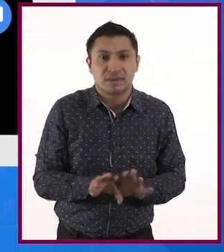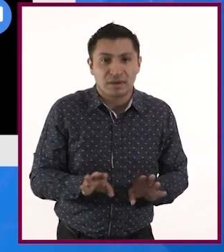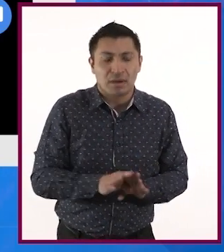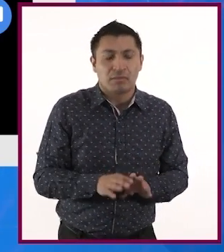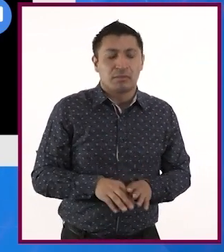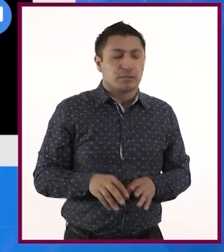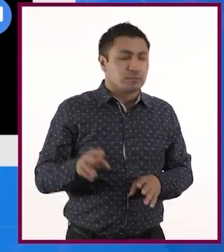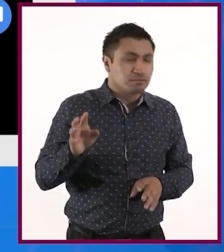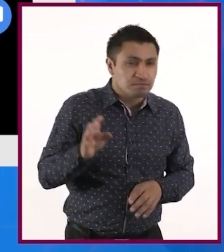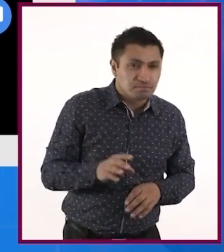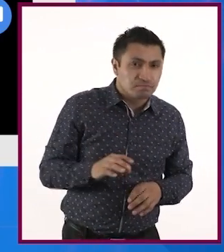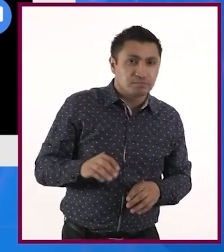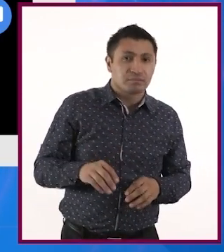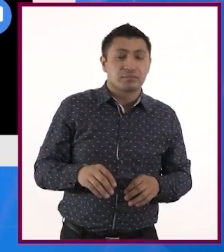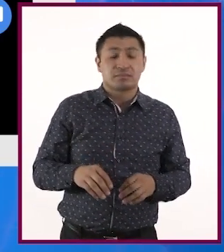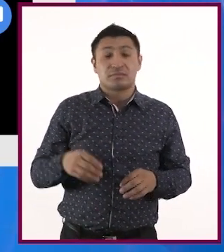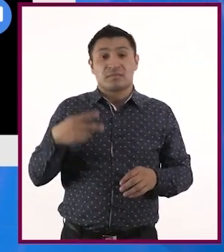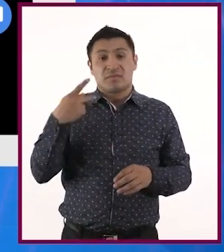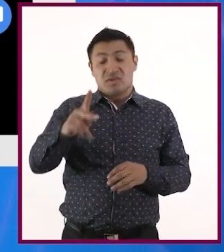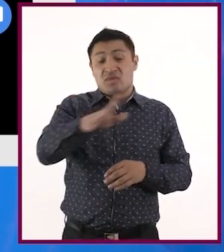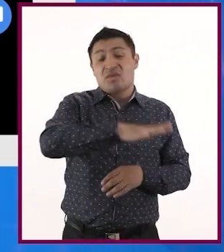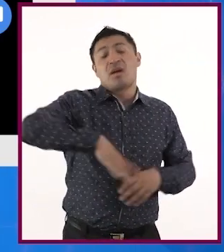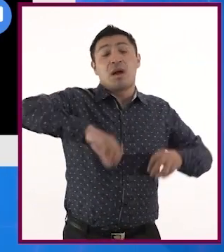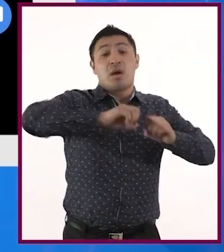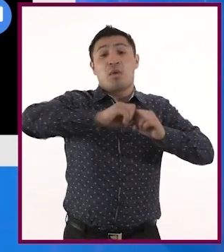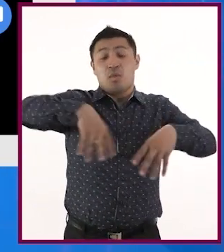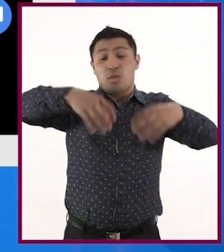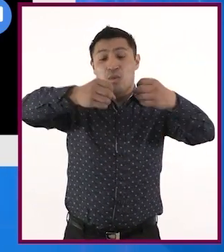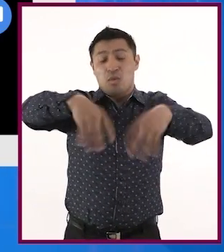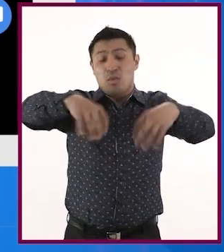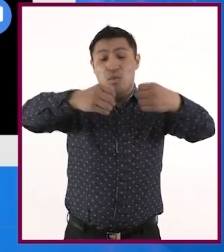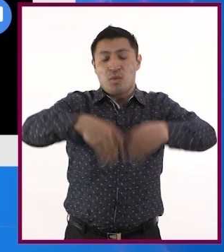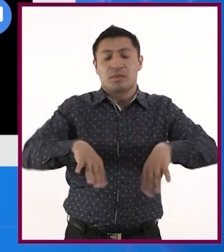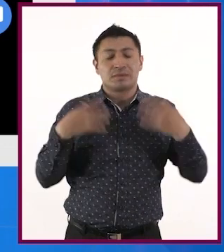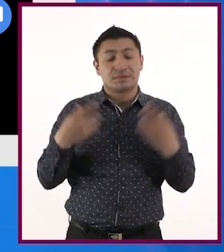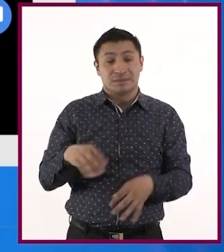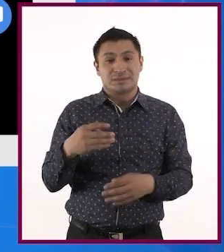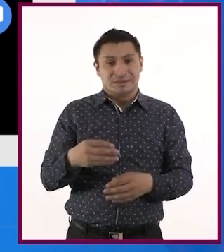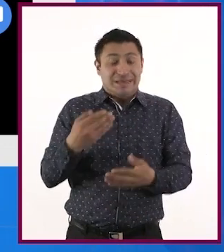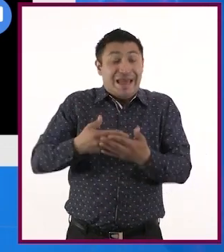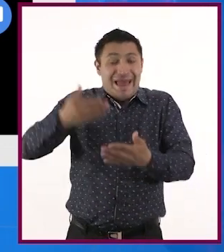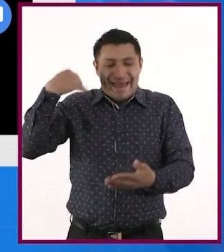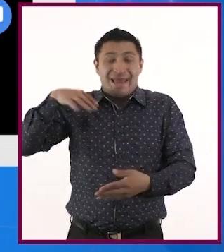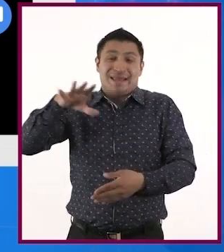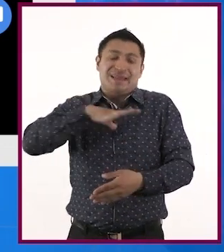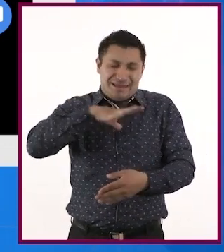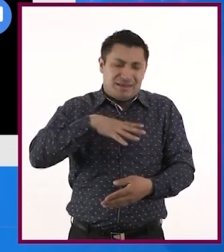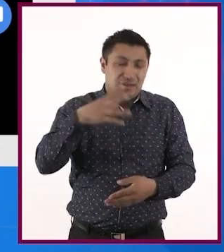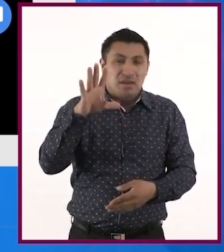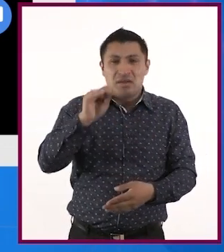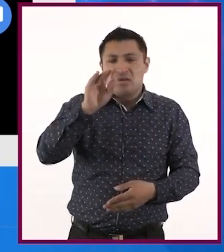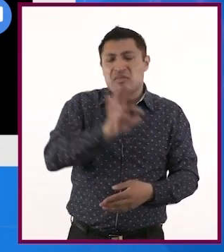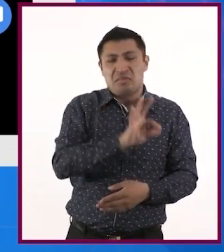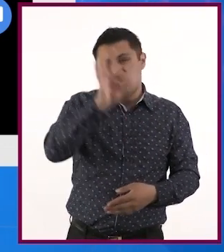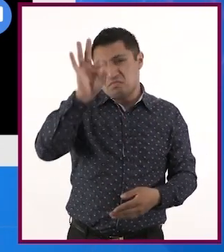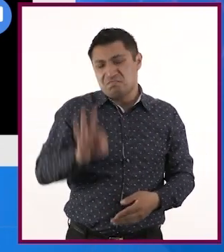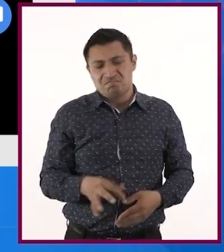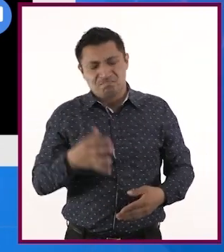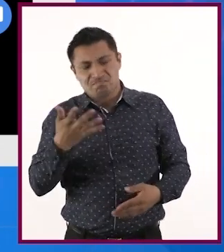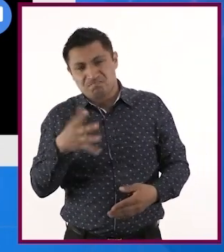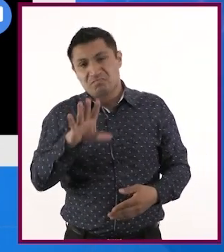perdiendo parte de su hegemonía. Es decir, todavía en estas épocas teníamos censos donde el